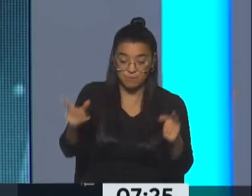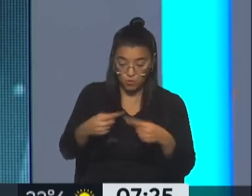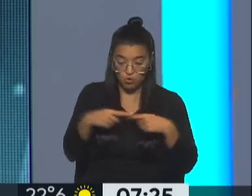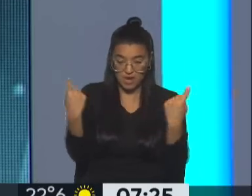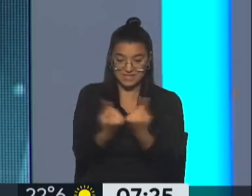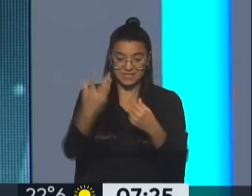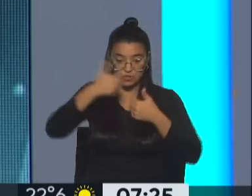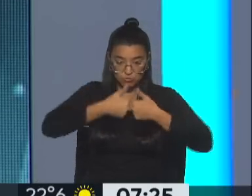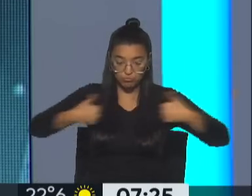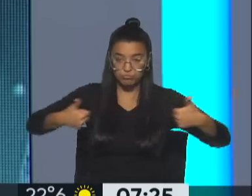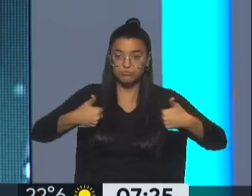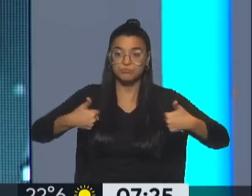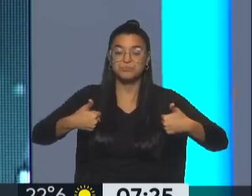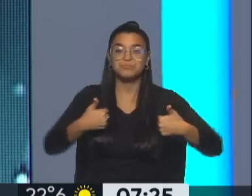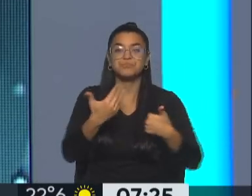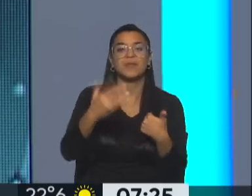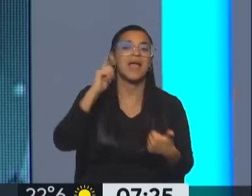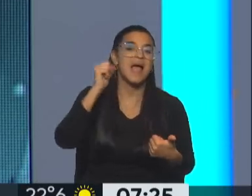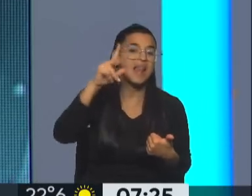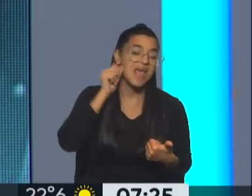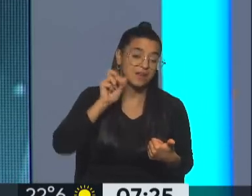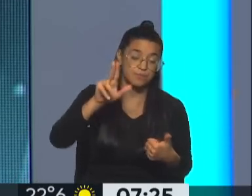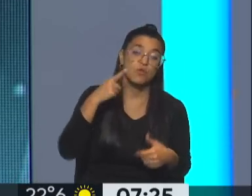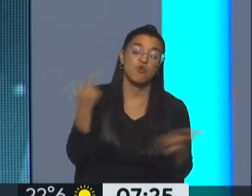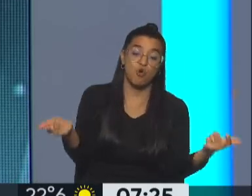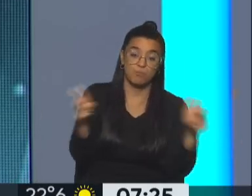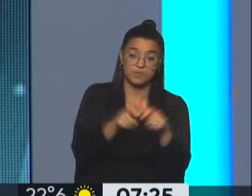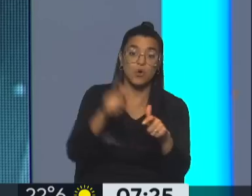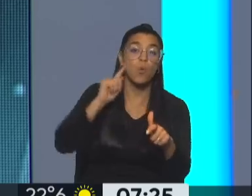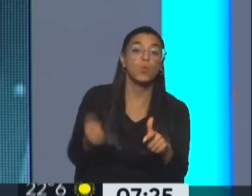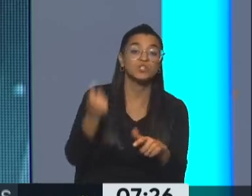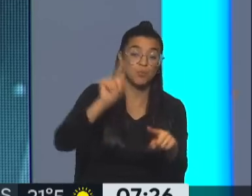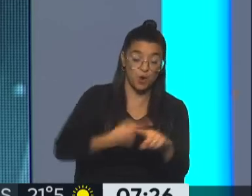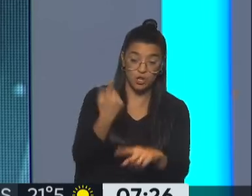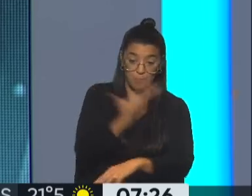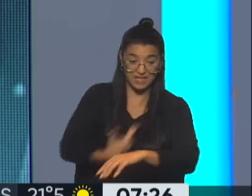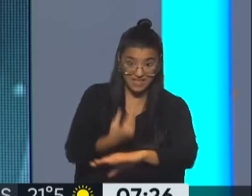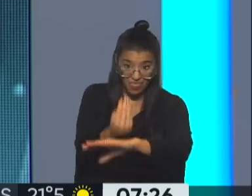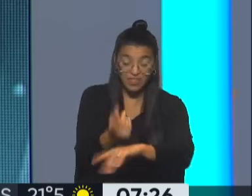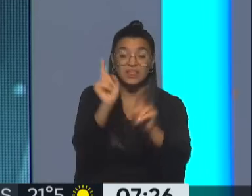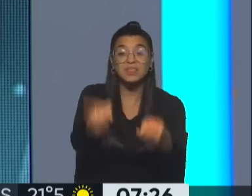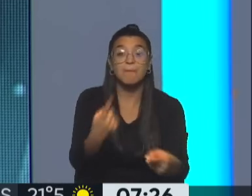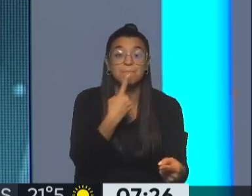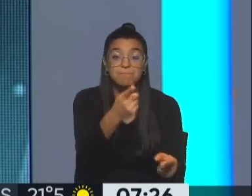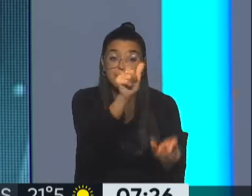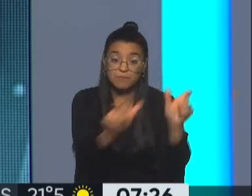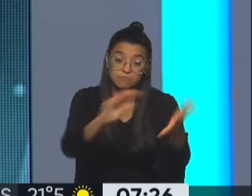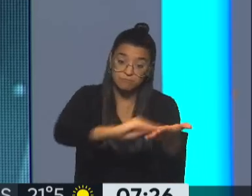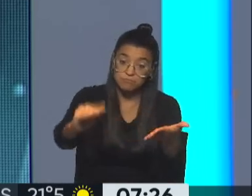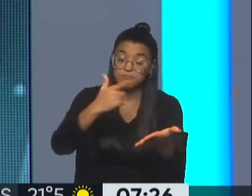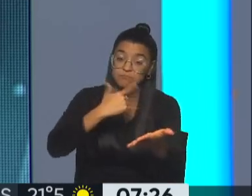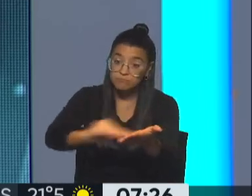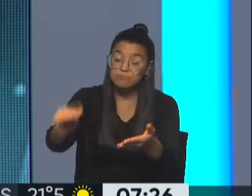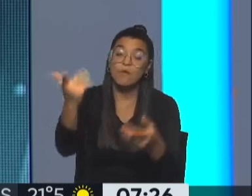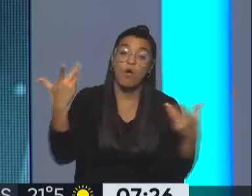recinto ante Carolina Galía, que es la presidenta de la Comisión de Juicio Político, y ante los propios legisladores del oficialismo y